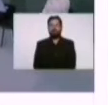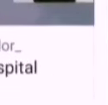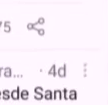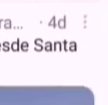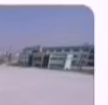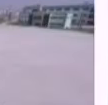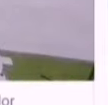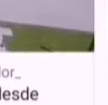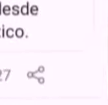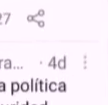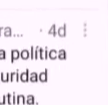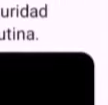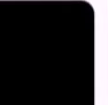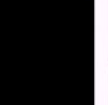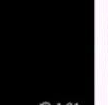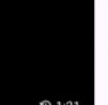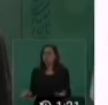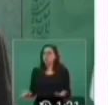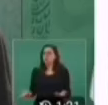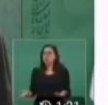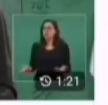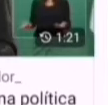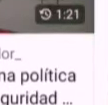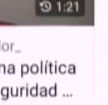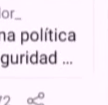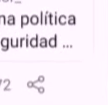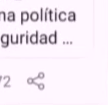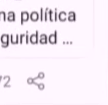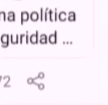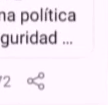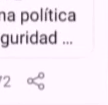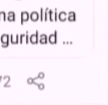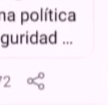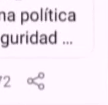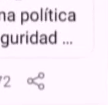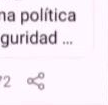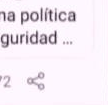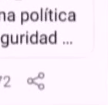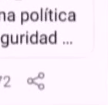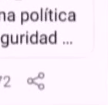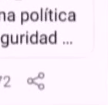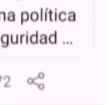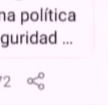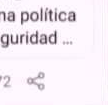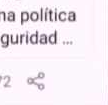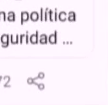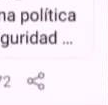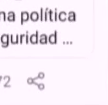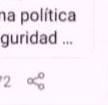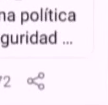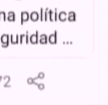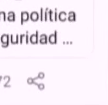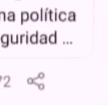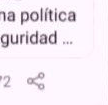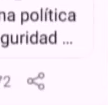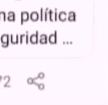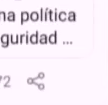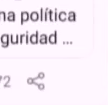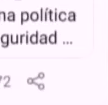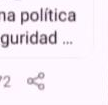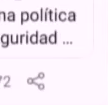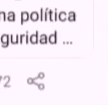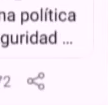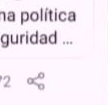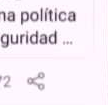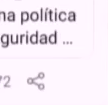privada. Ahora sí que si nos equivocamos, díganme por favor si el presidente Andrés Manuel le ha dado algún apoyo a alguna